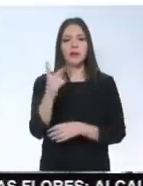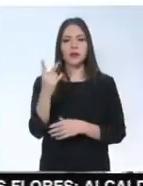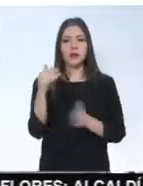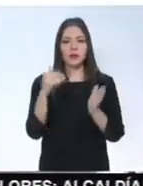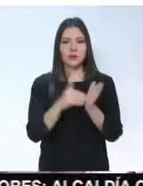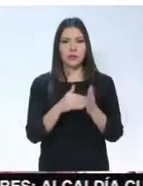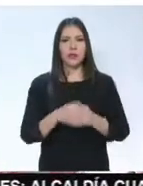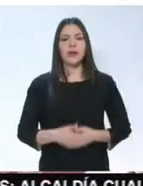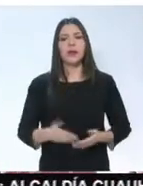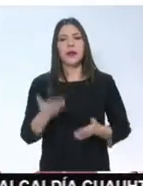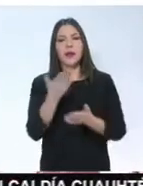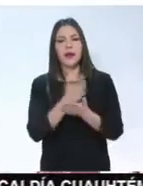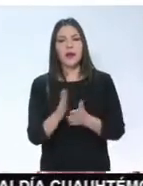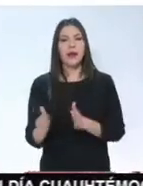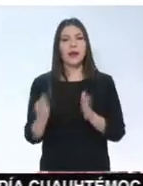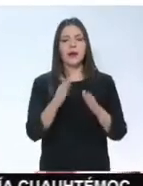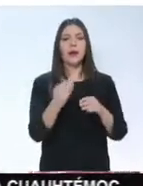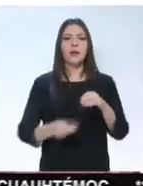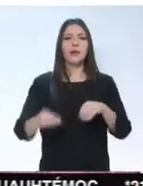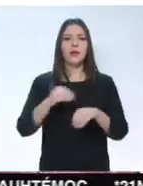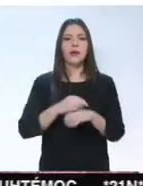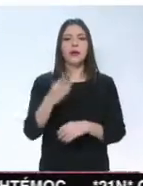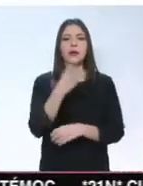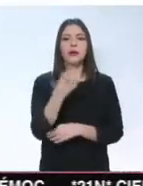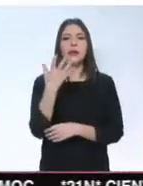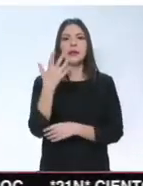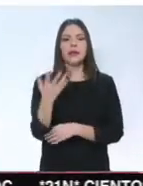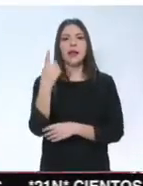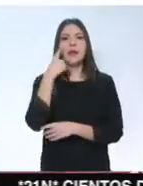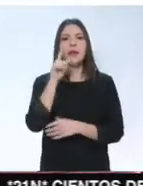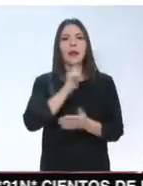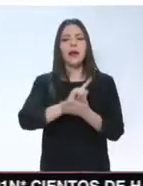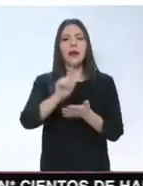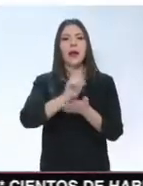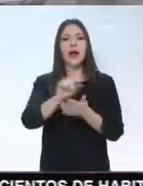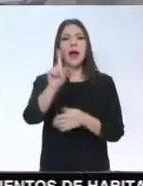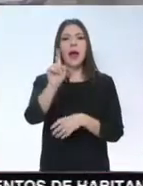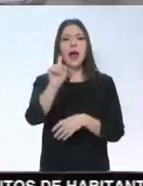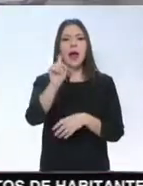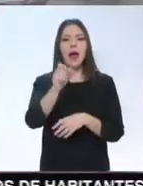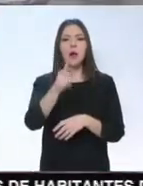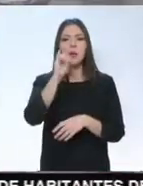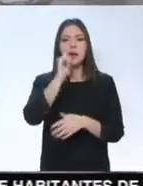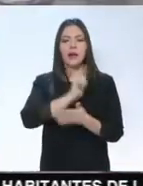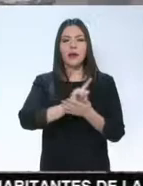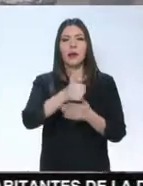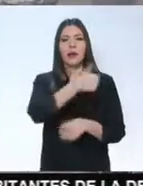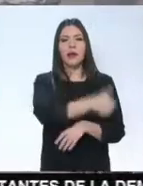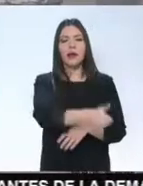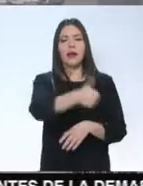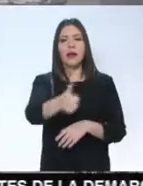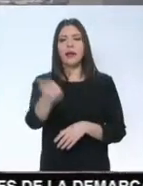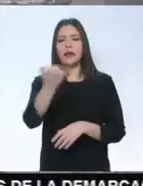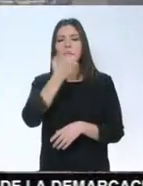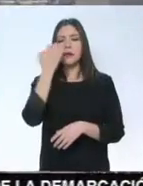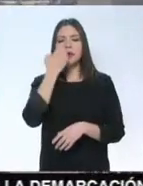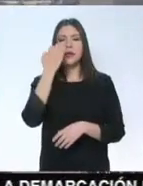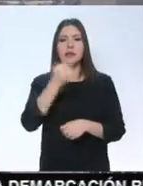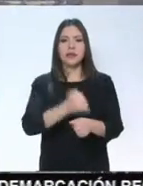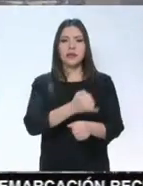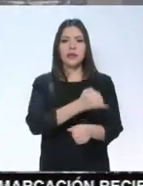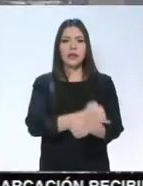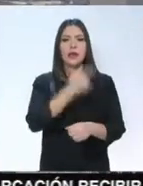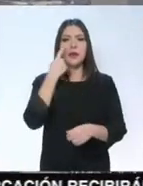instalarán 405 purificadoras de agua, una en cada escuela de Iztapalapa, iniciando con las de mayor escasez y en